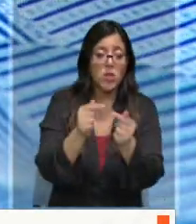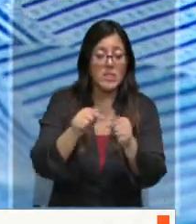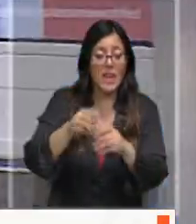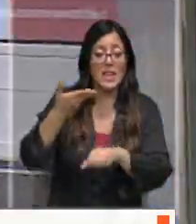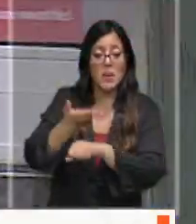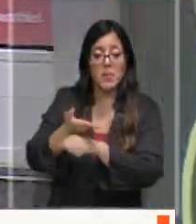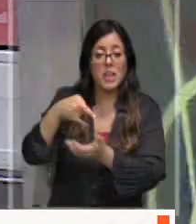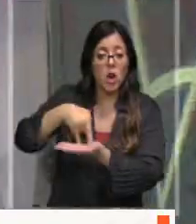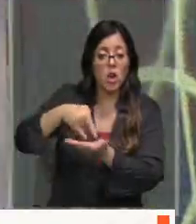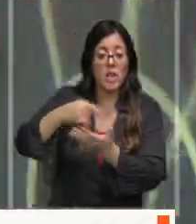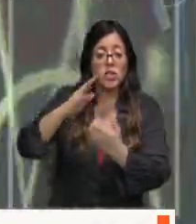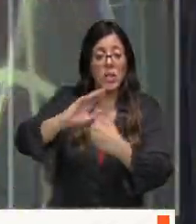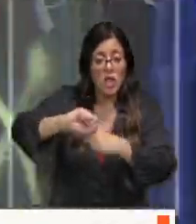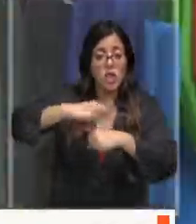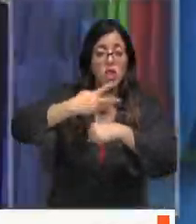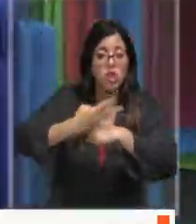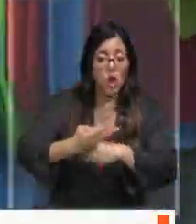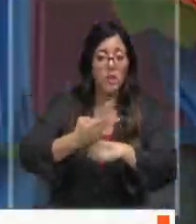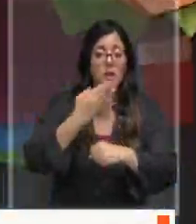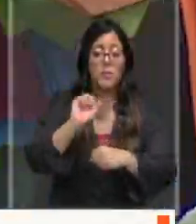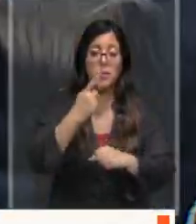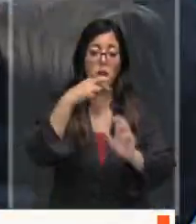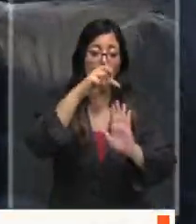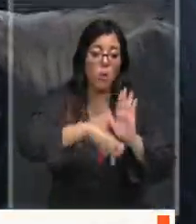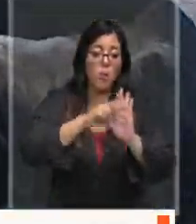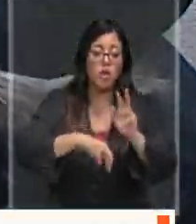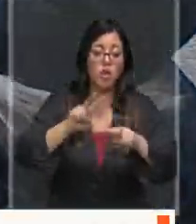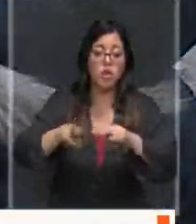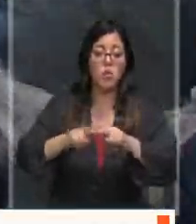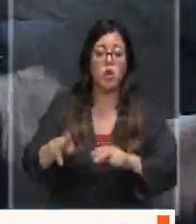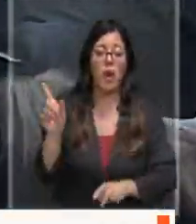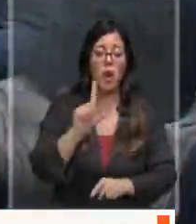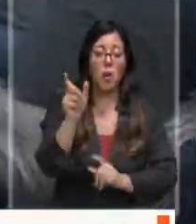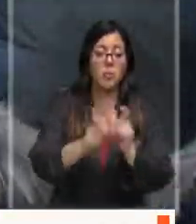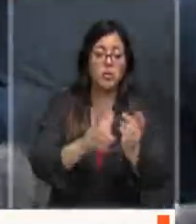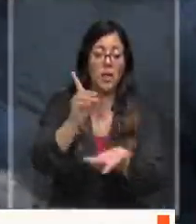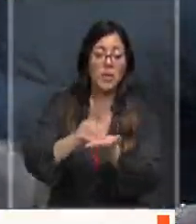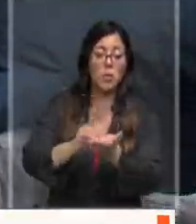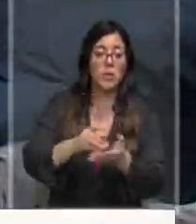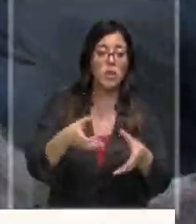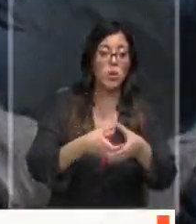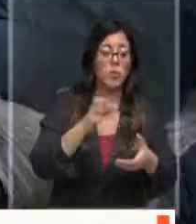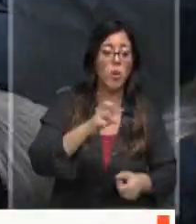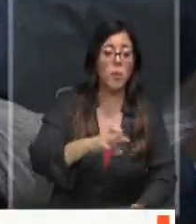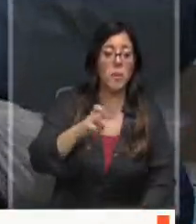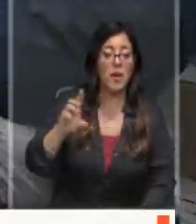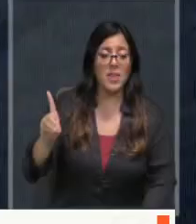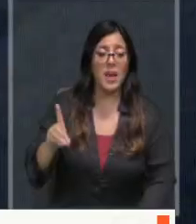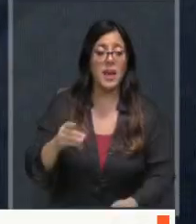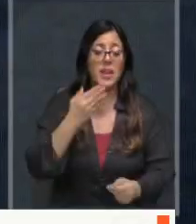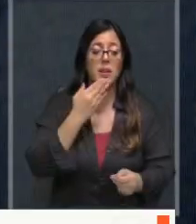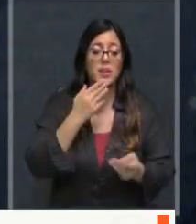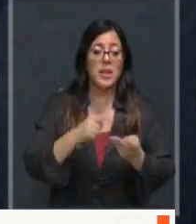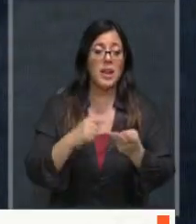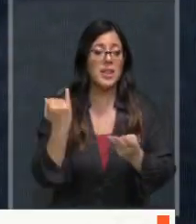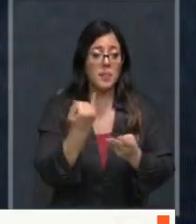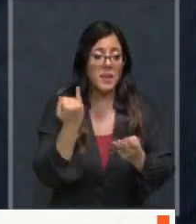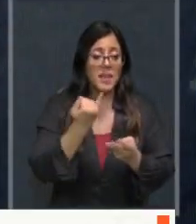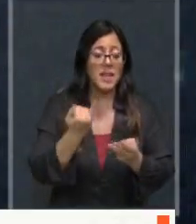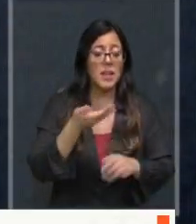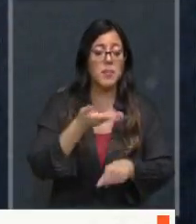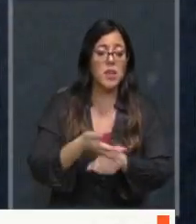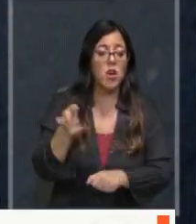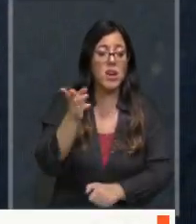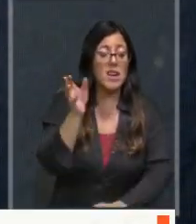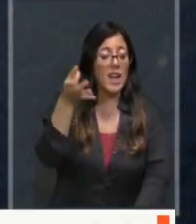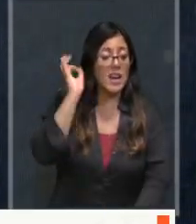la aprobación de un proyecto de resolución. Y este lunes, diputados PPD e independientes insistieron en una reunión